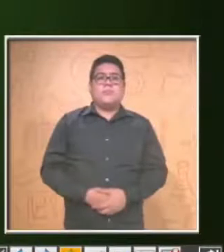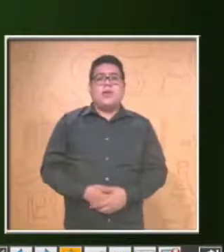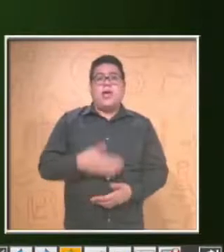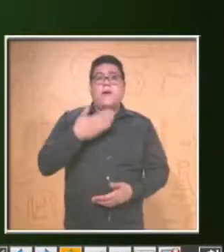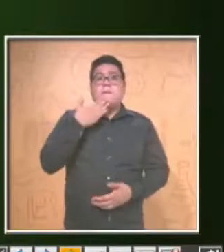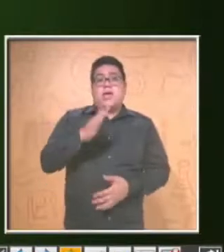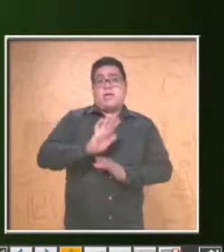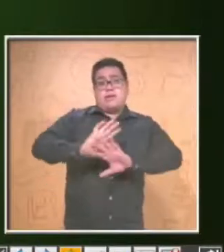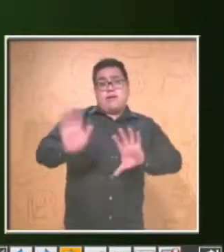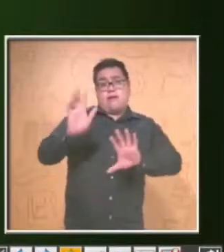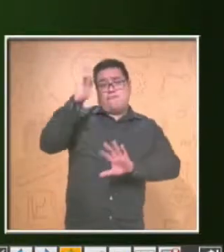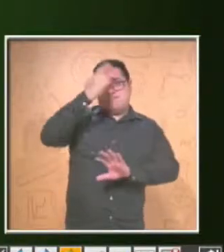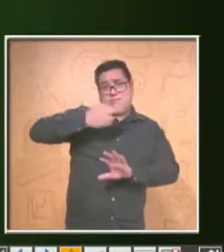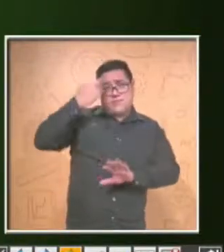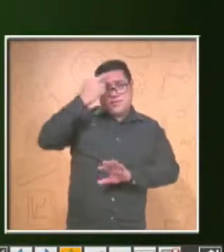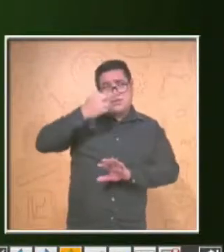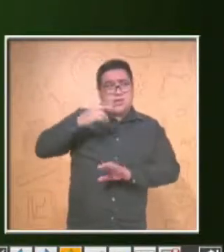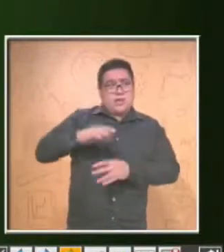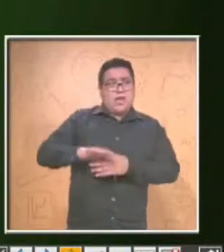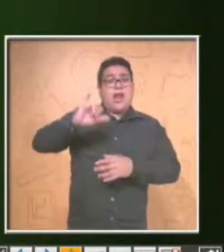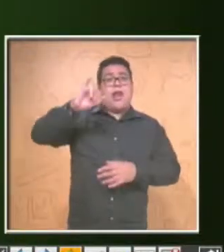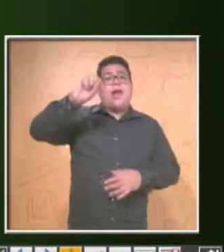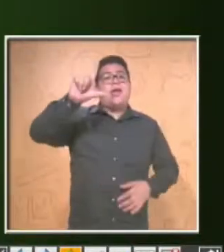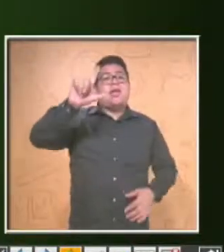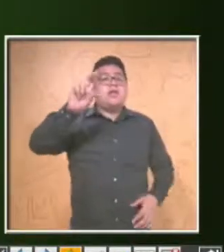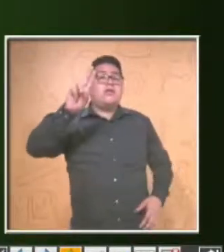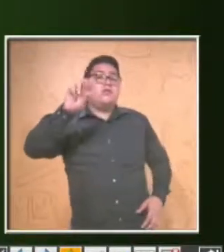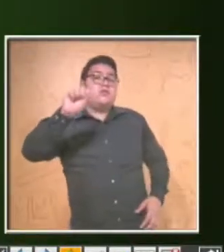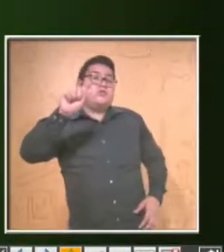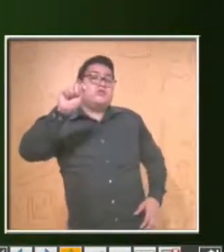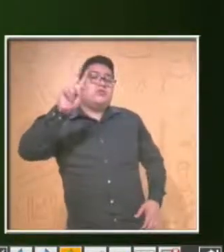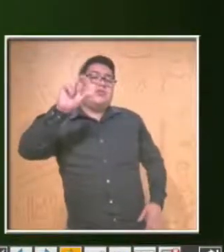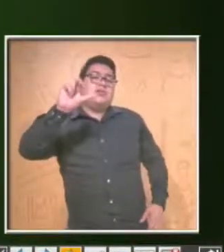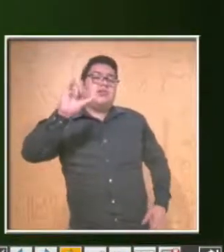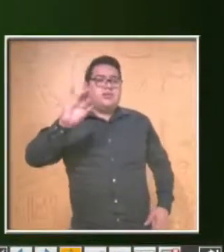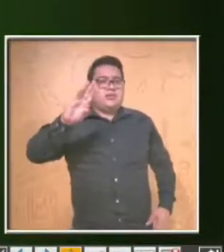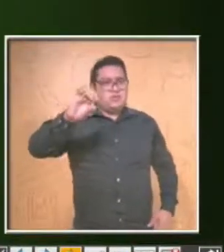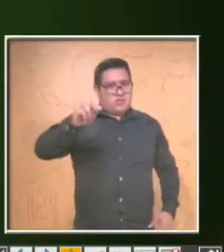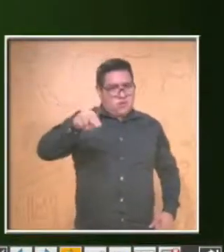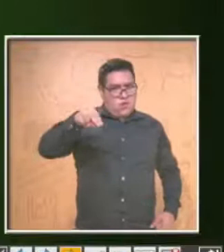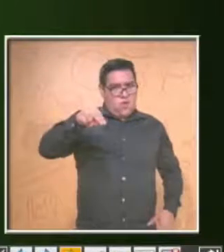ya revisamos que la Ilustración en Francia inspiró